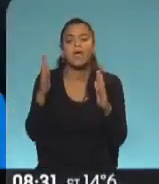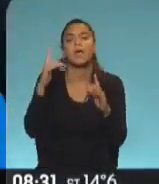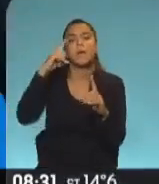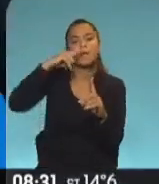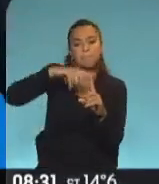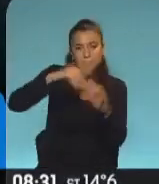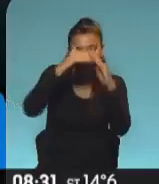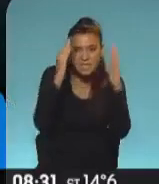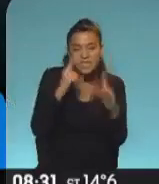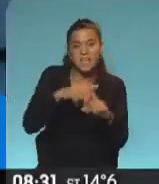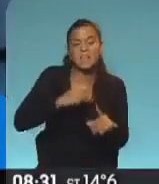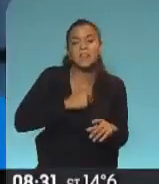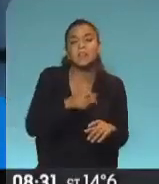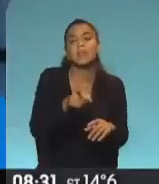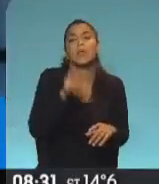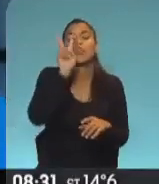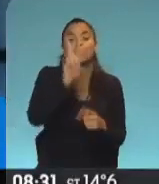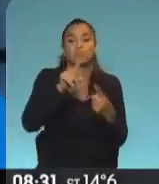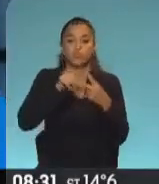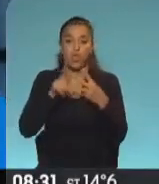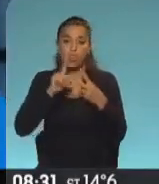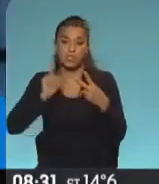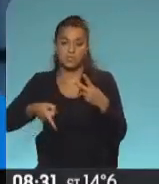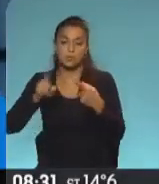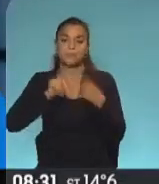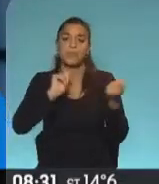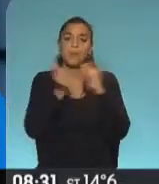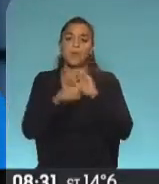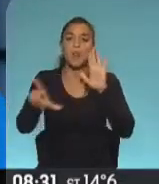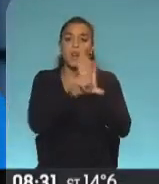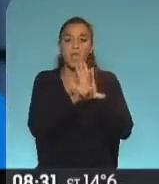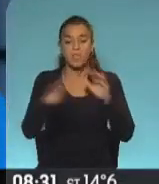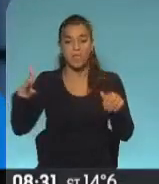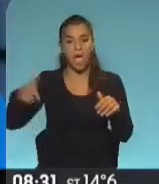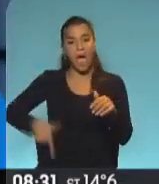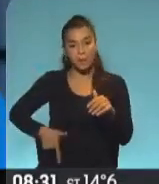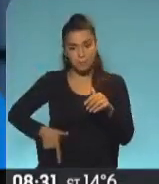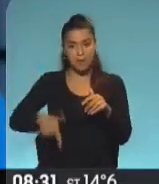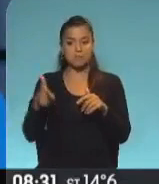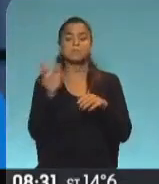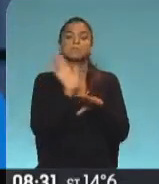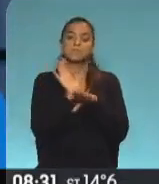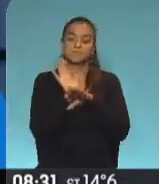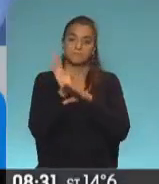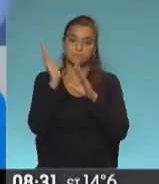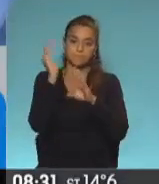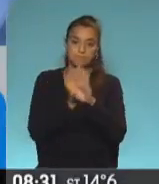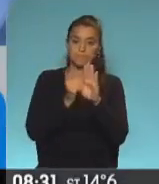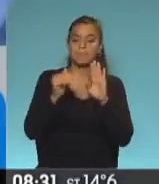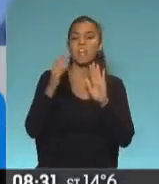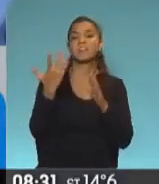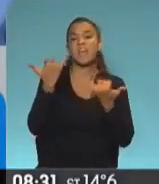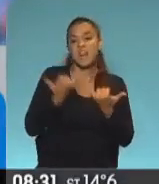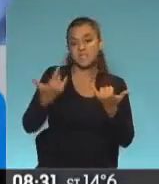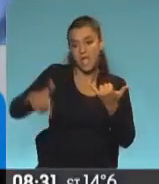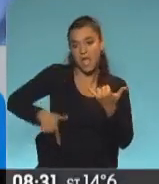primera ministra en ese momento tomó dos decisiones. Por un lado, modificó la ley de tenencia de armas para restringir la tenencia de armas. Nueva Zelanda, un país donde hay